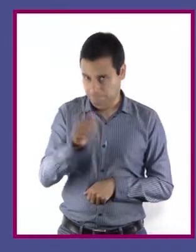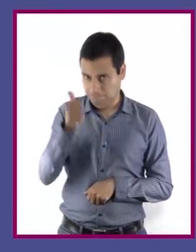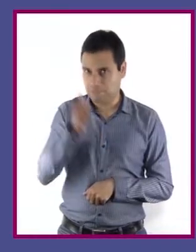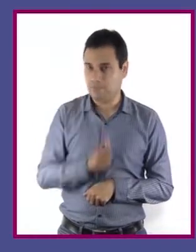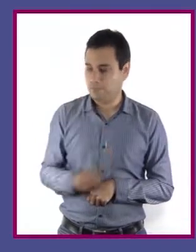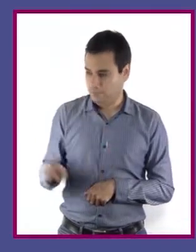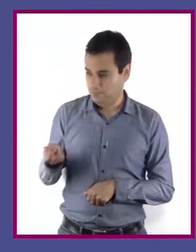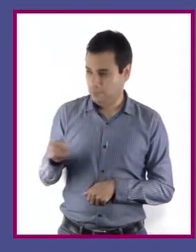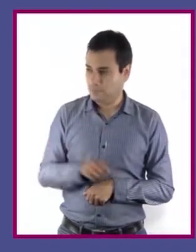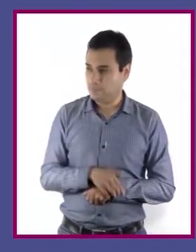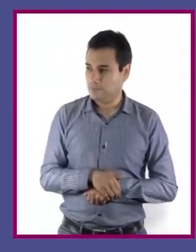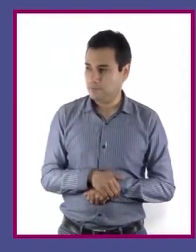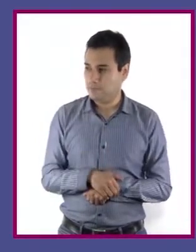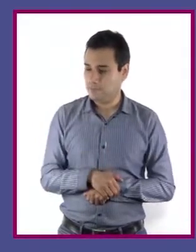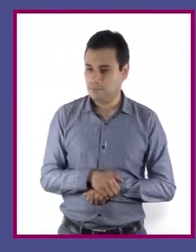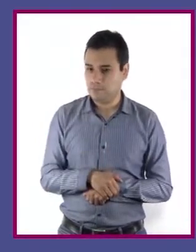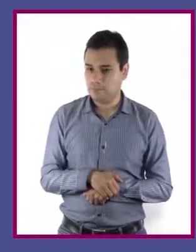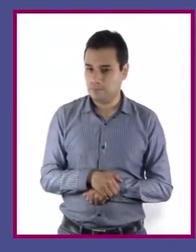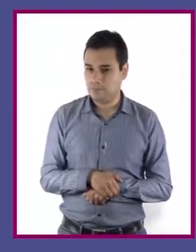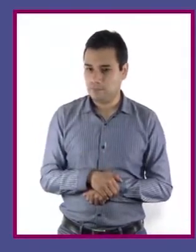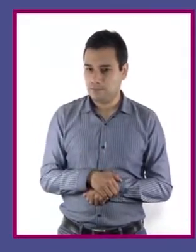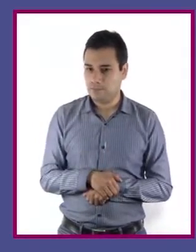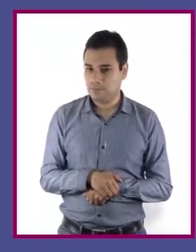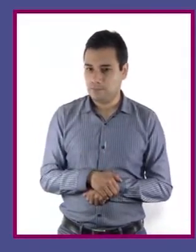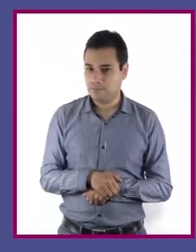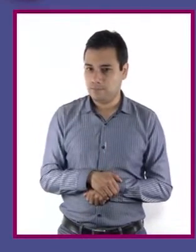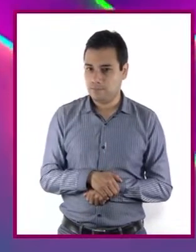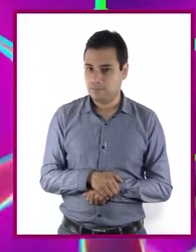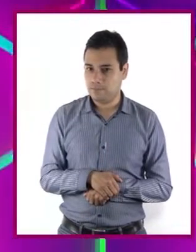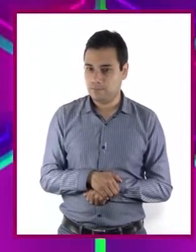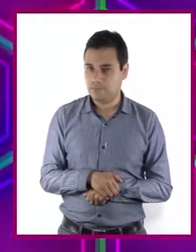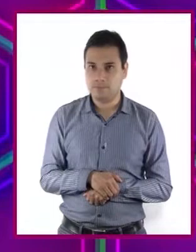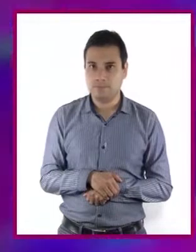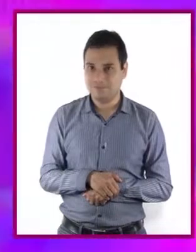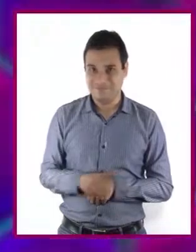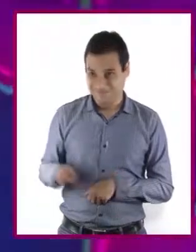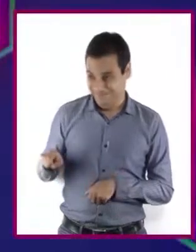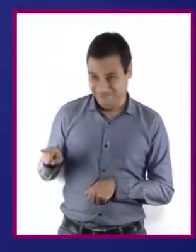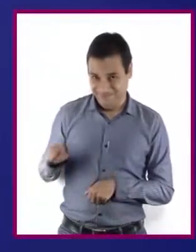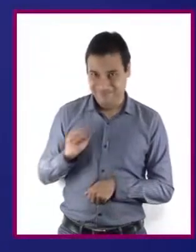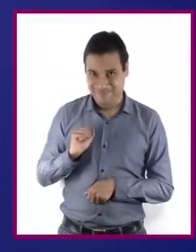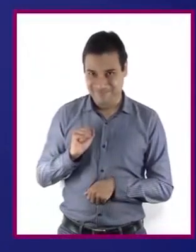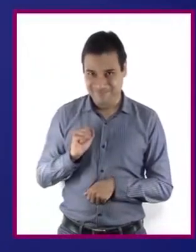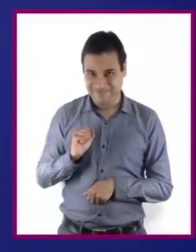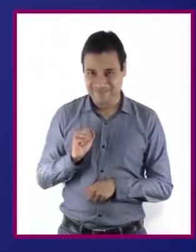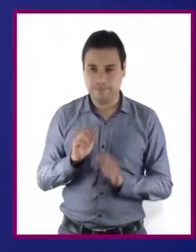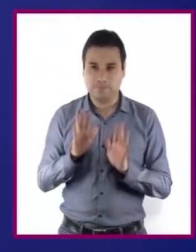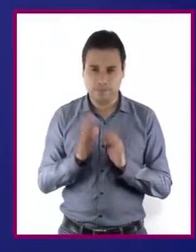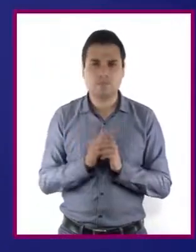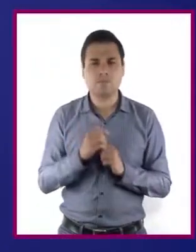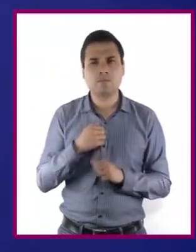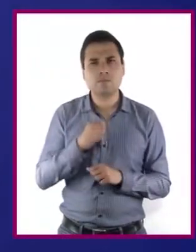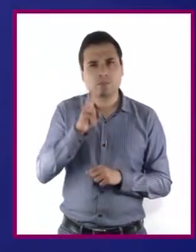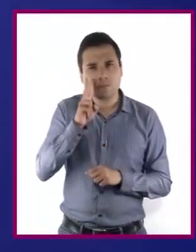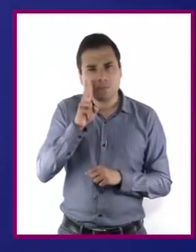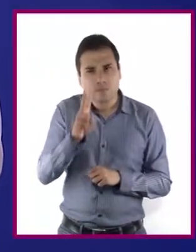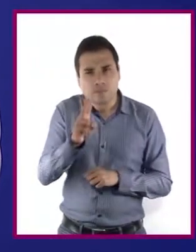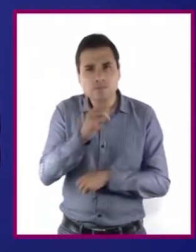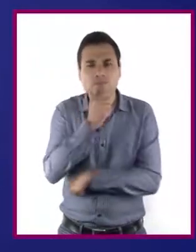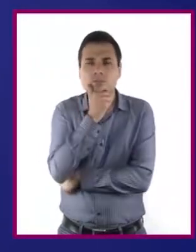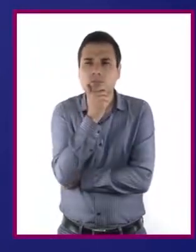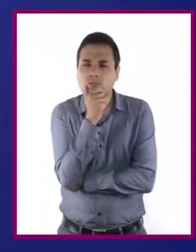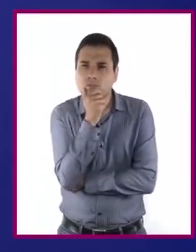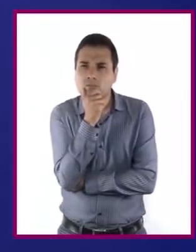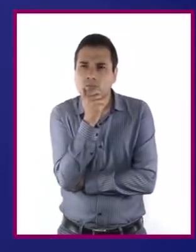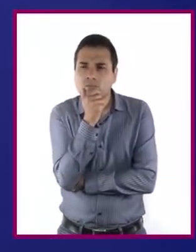La comunicación con los espectadores o público influye en... Ahora que veía las frases y las completaba en mi cabeza,